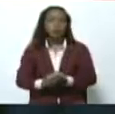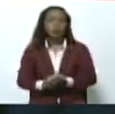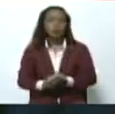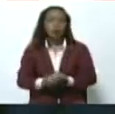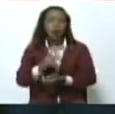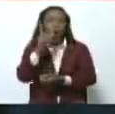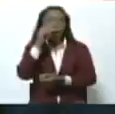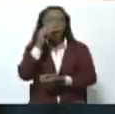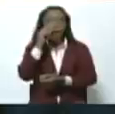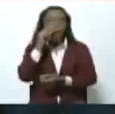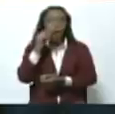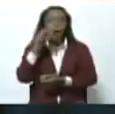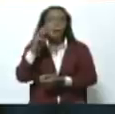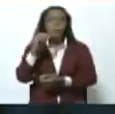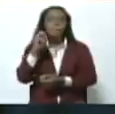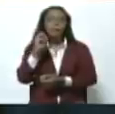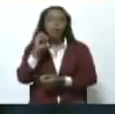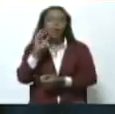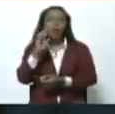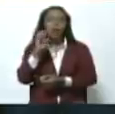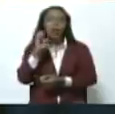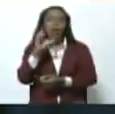Morel Rodríguez.